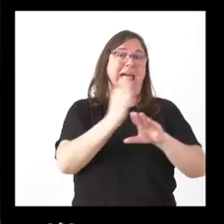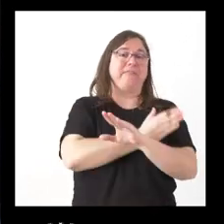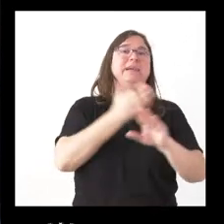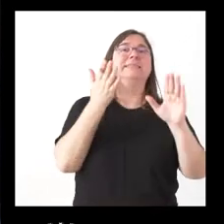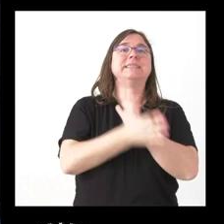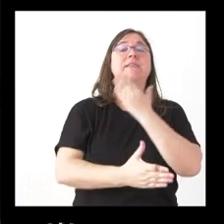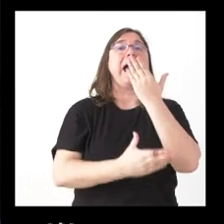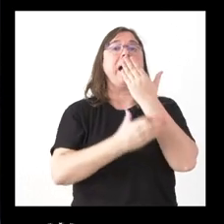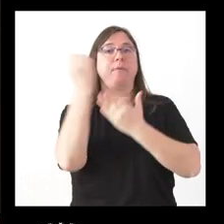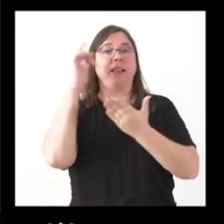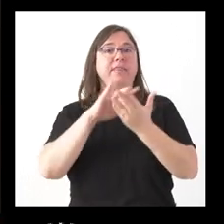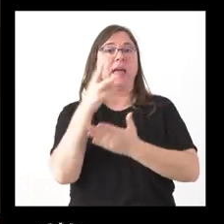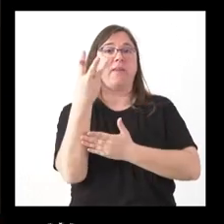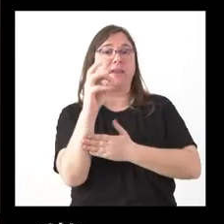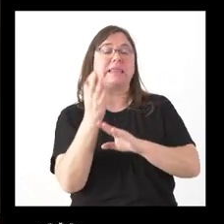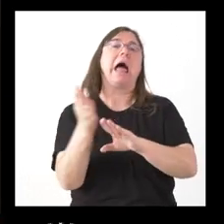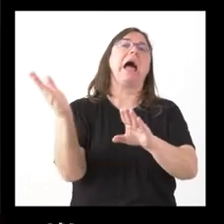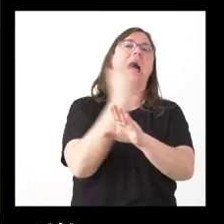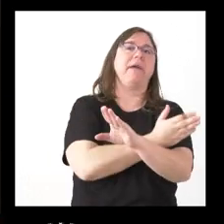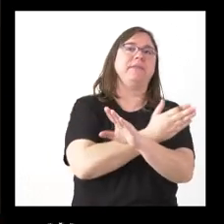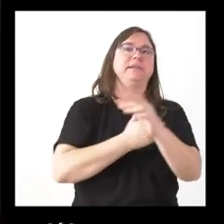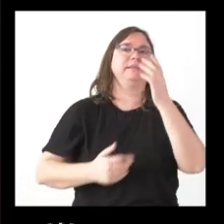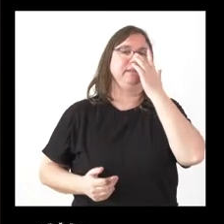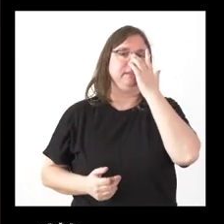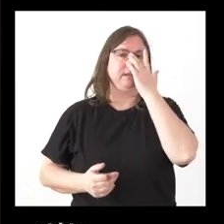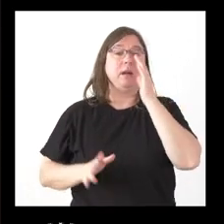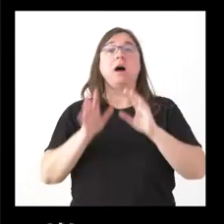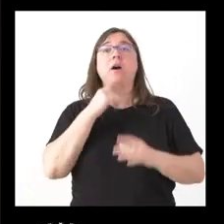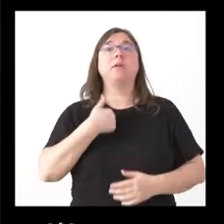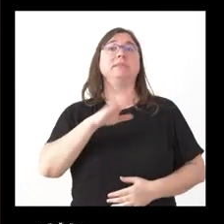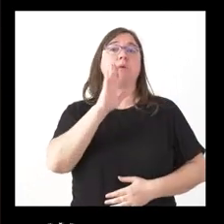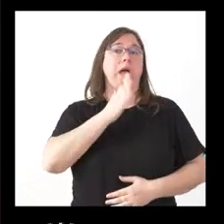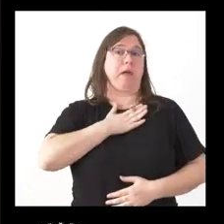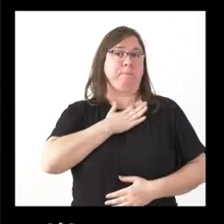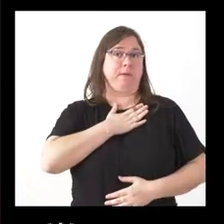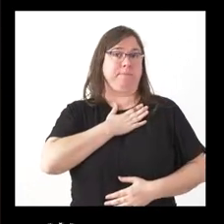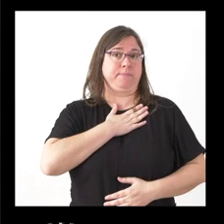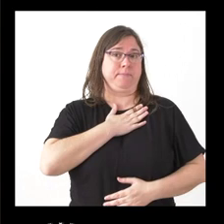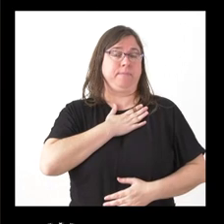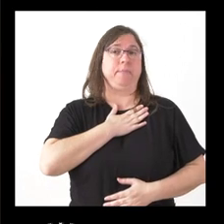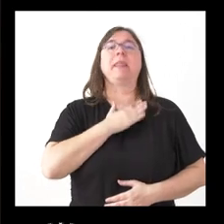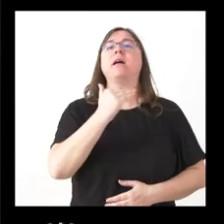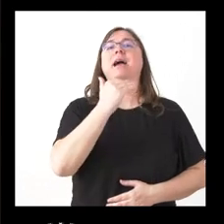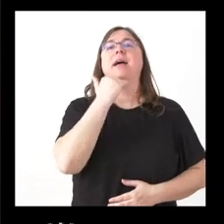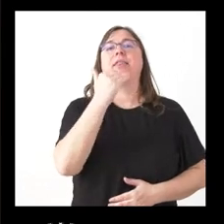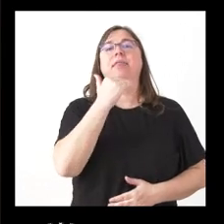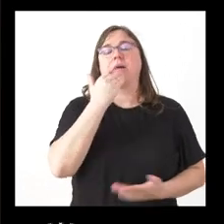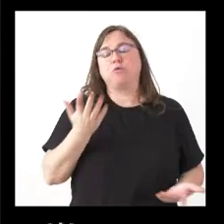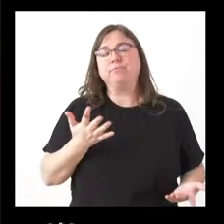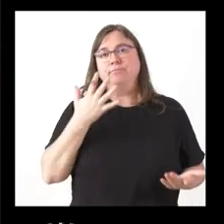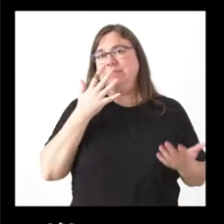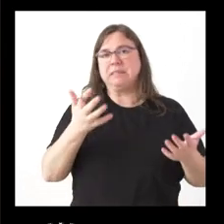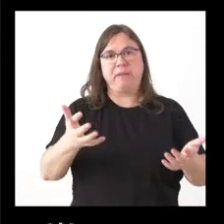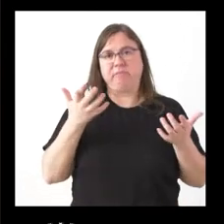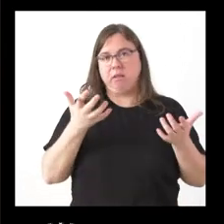30 de abril bueno en relación a la pregunta que me hace a mí evidentemente Zamora se va a beneficiar